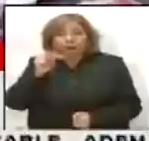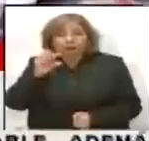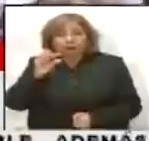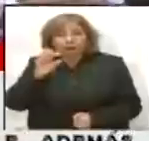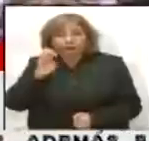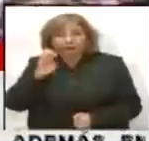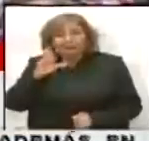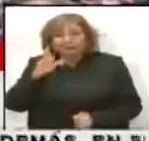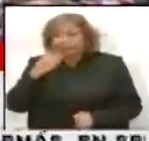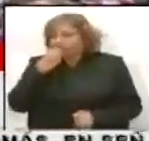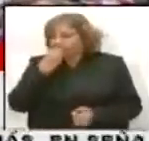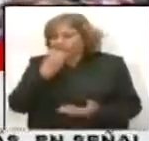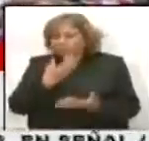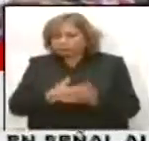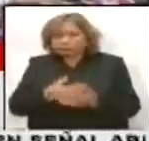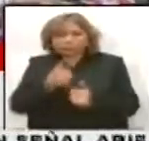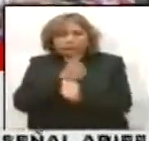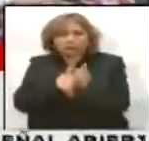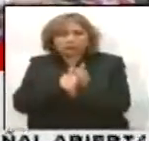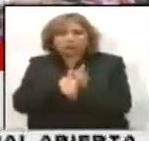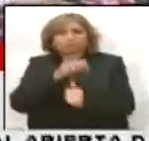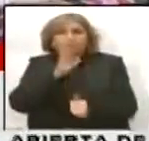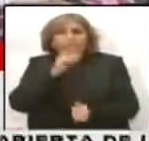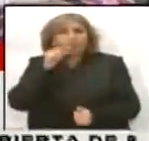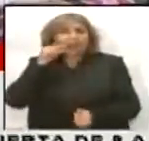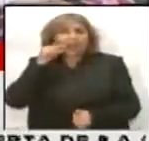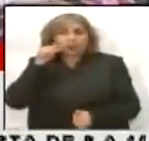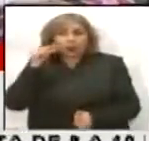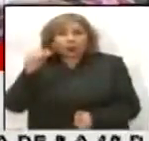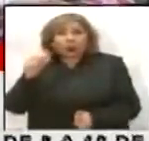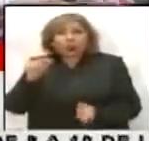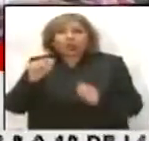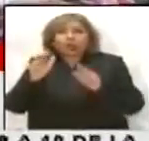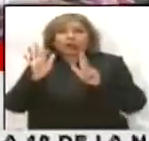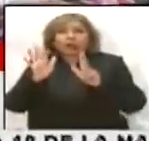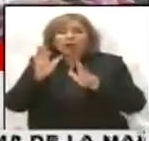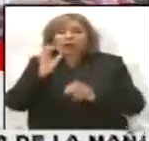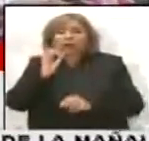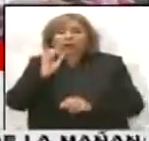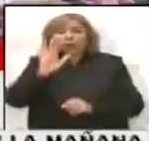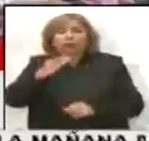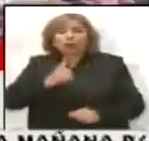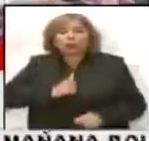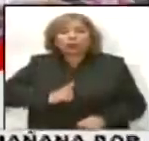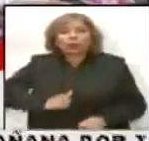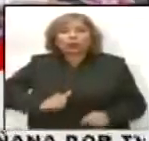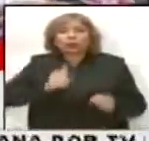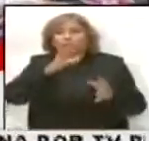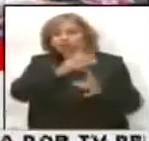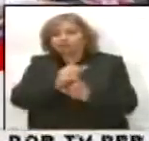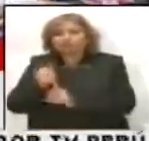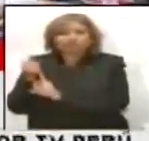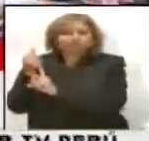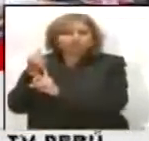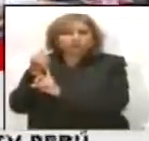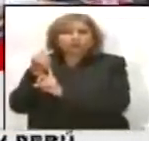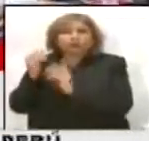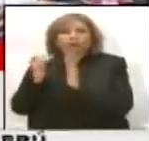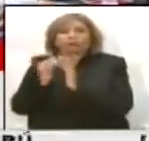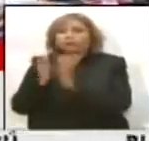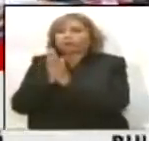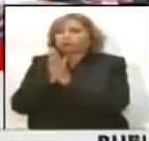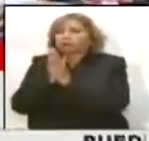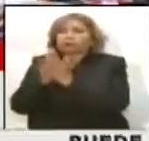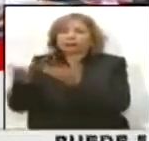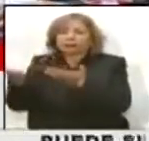mujer dignísima ayacuchana quechua hablante, que en el año 80, cuyo hijo fue llevado de su casa, tuvo que ir a pedir por